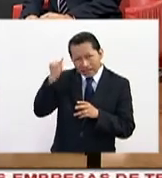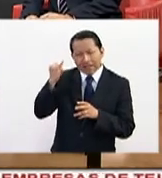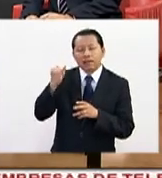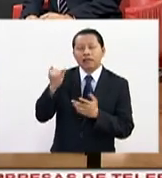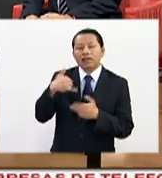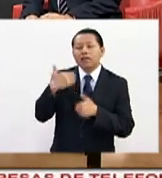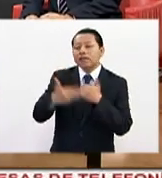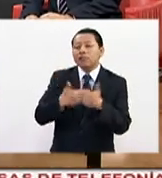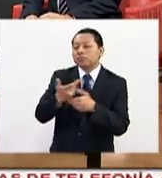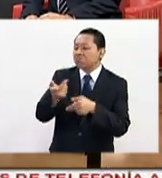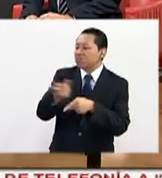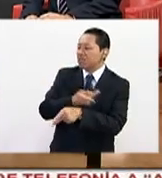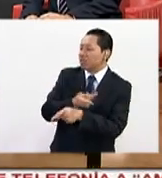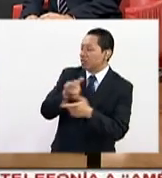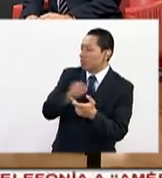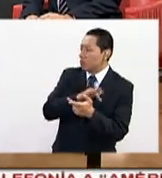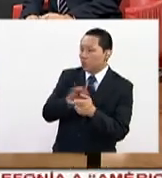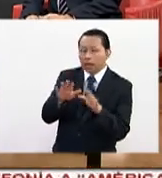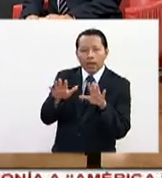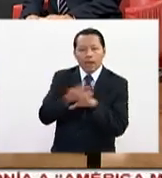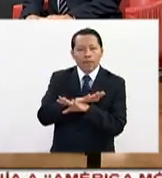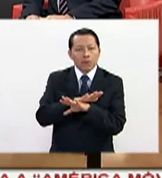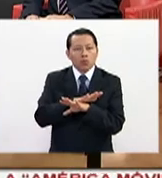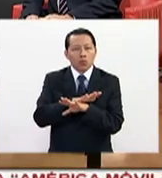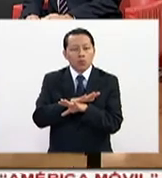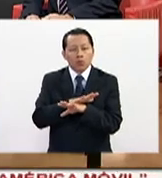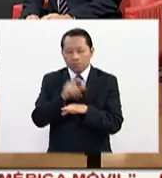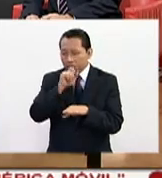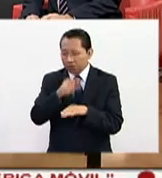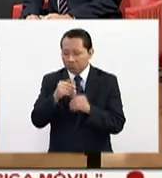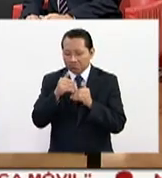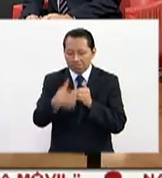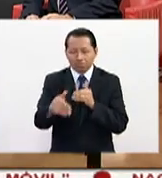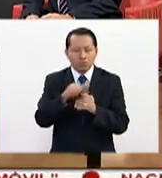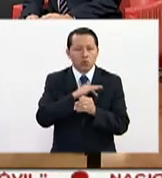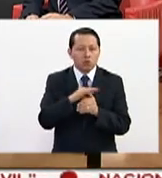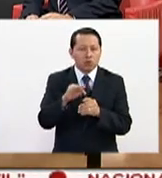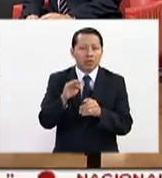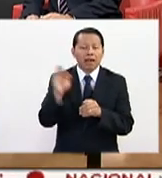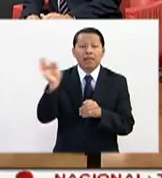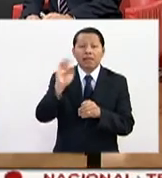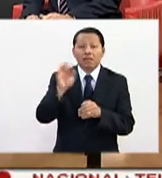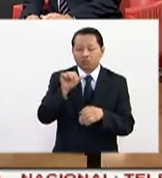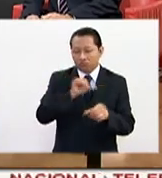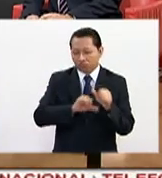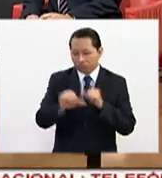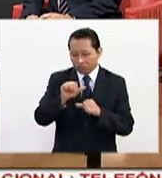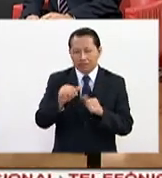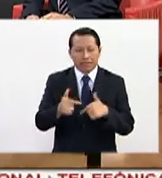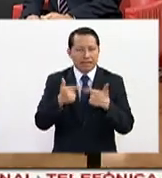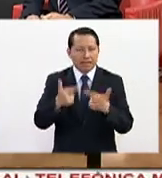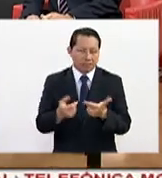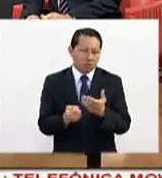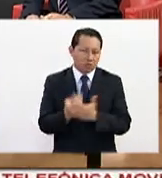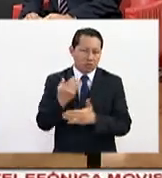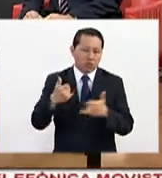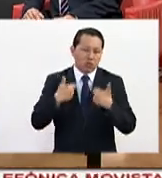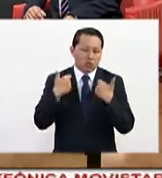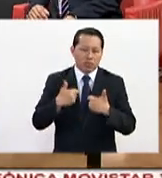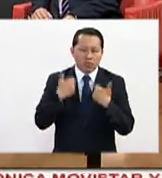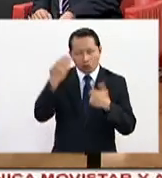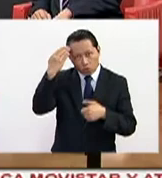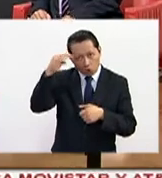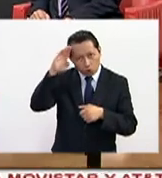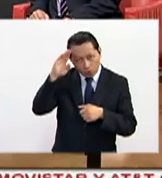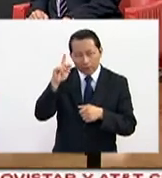qué cosas podrían cambiar en el mediano plazo, digamos, si hubiera una renovación generacional en Cuba, ¿de